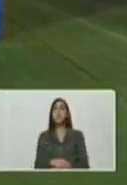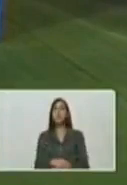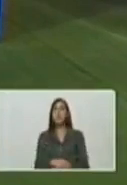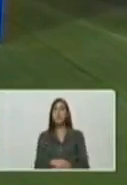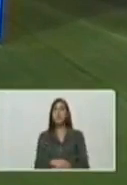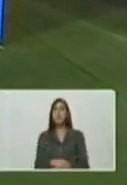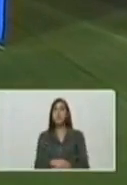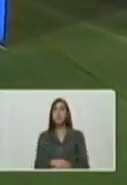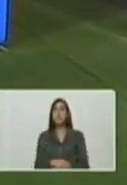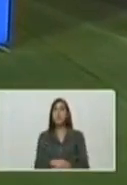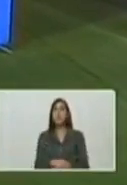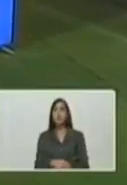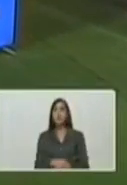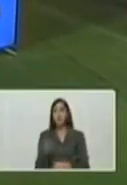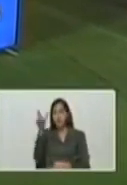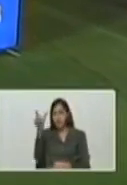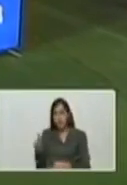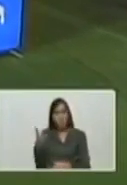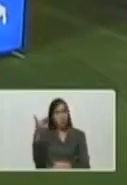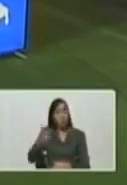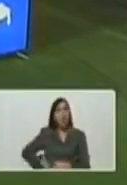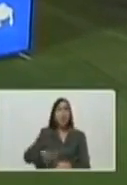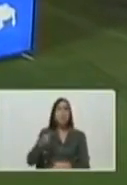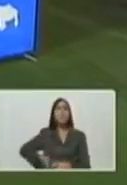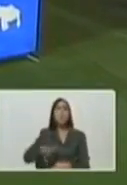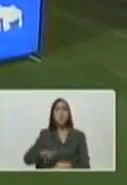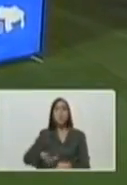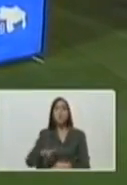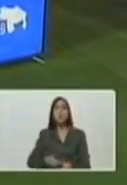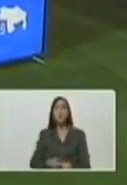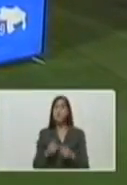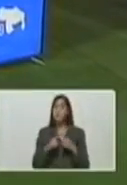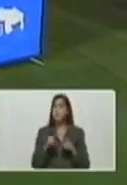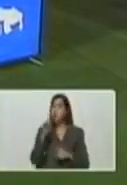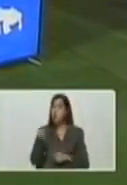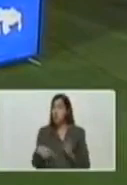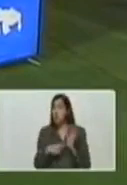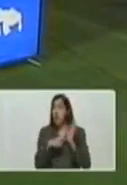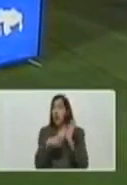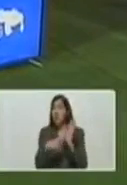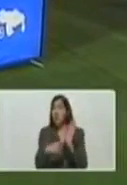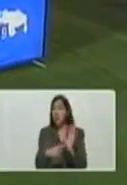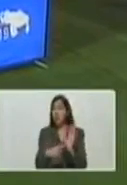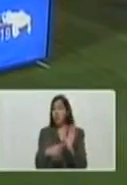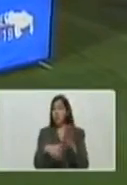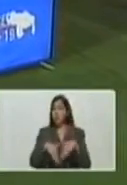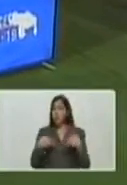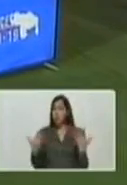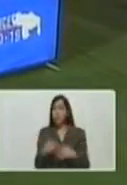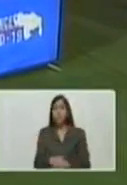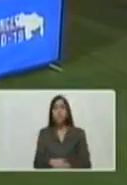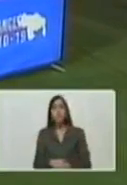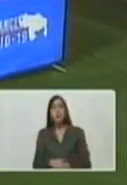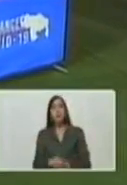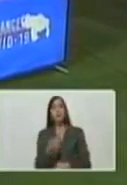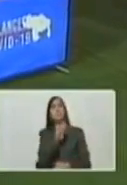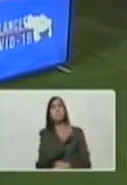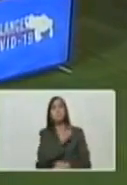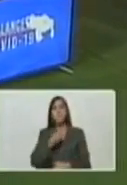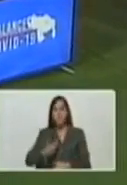Como ser humano, es un gran ser humano. Pero además ha demostrado ser tremendo presidente